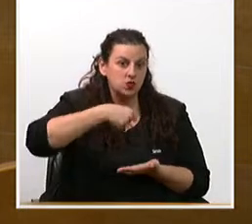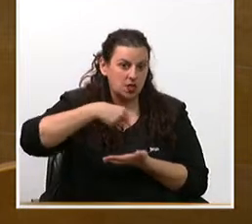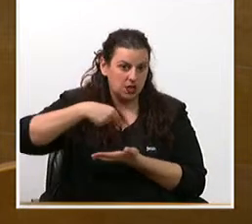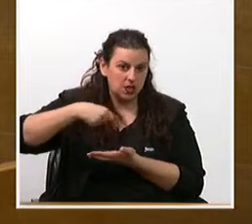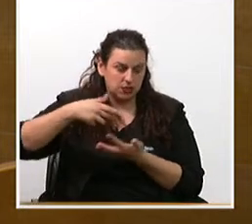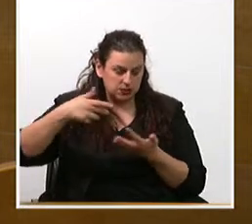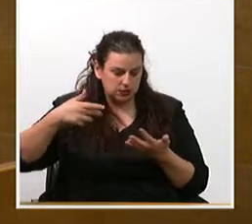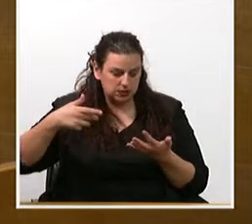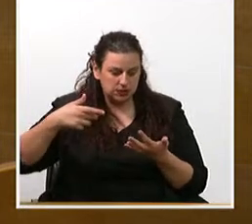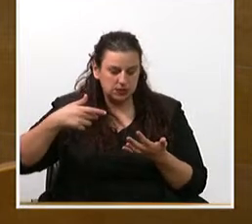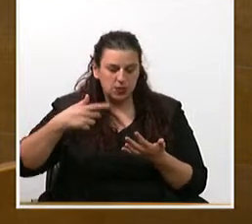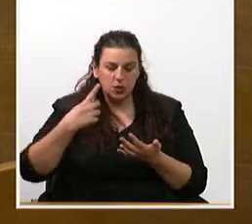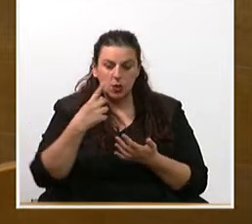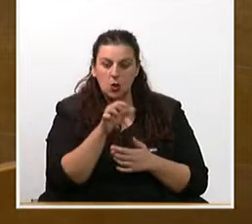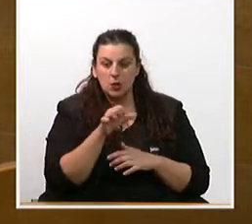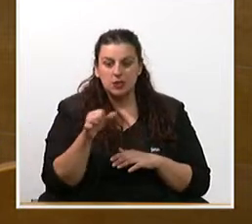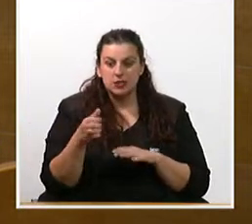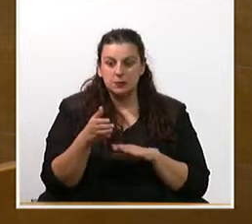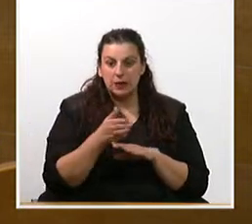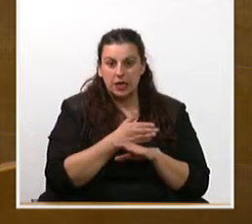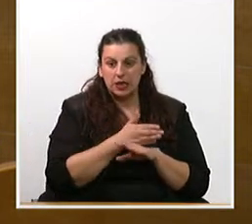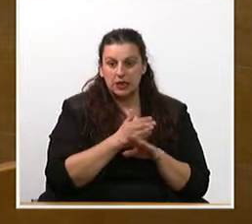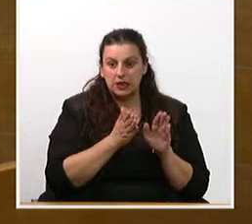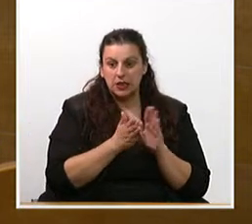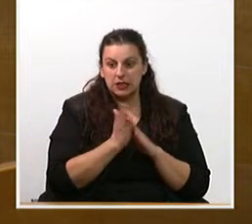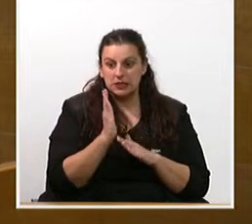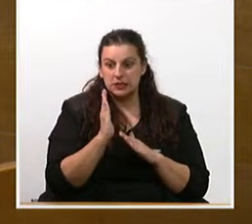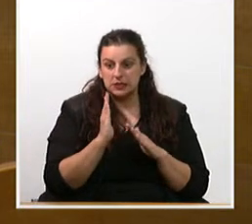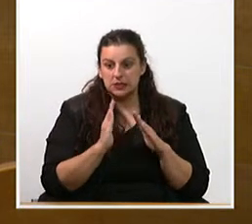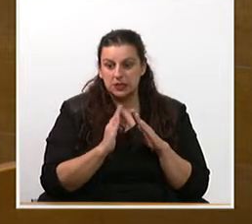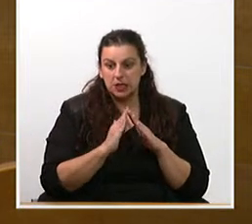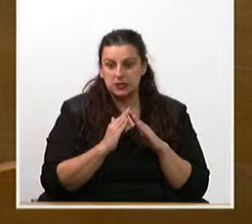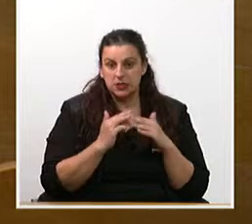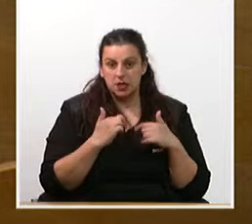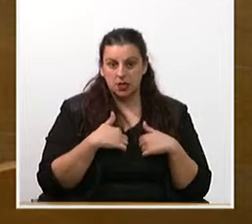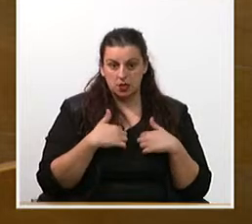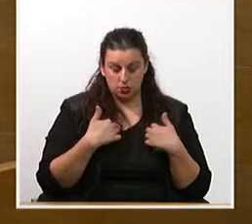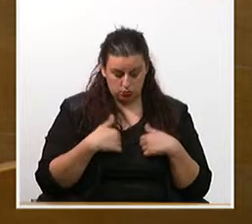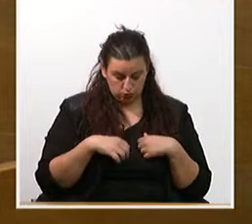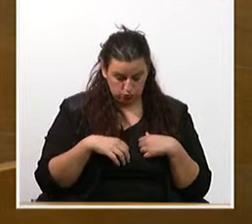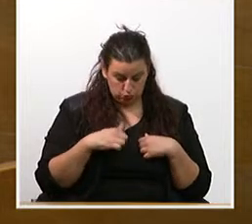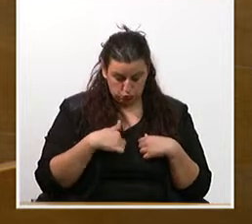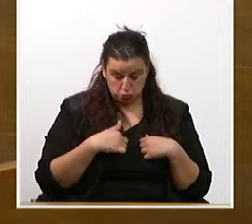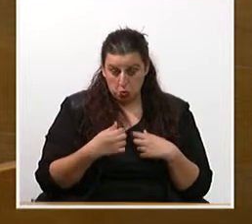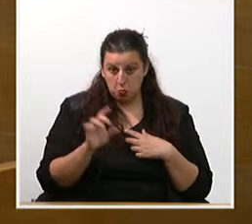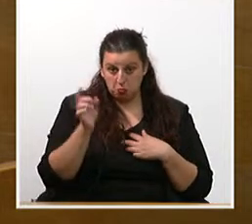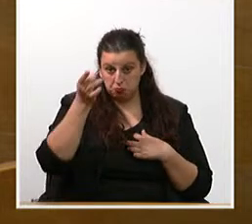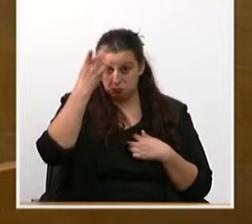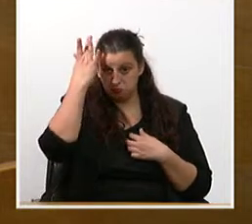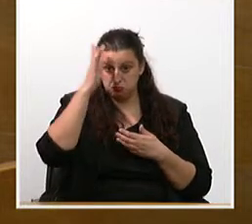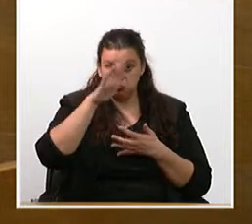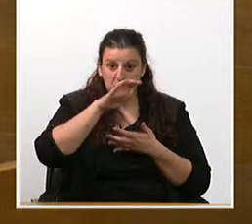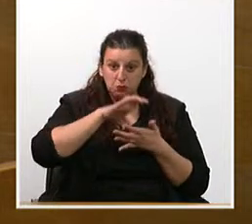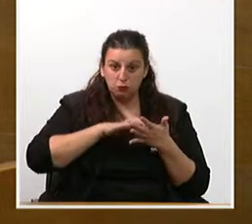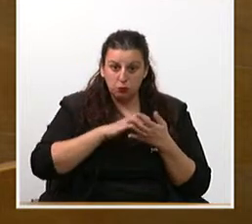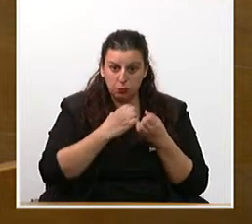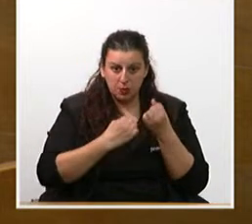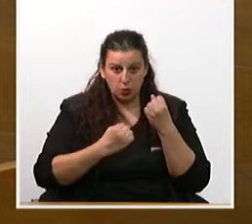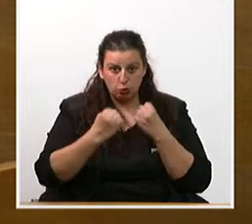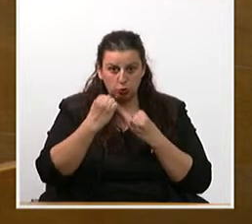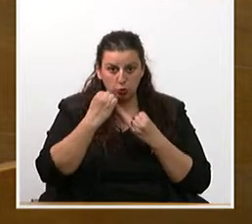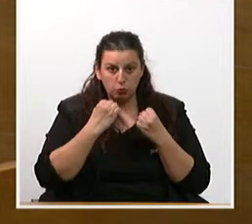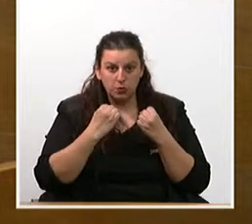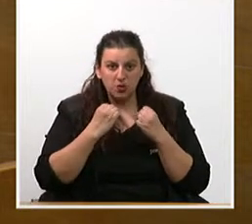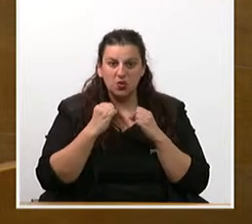no una semana antes de irse a su casa yo cojo y sin ningún tipo de informe económico ni